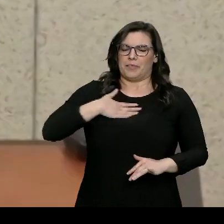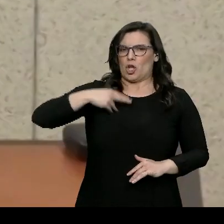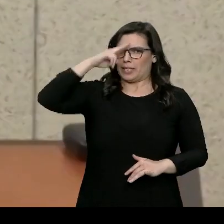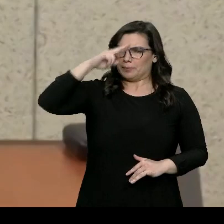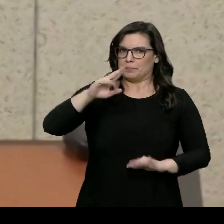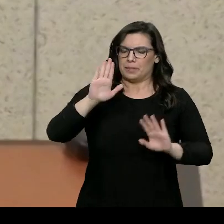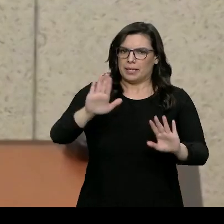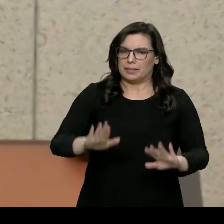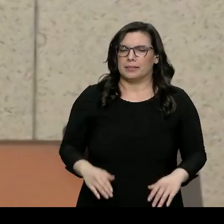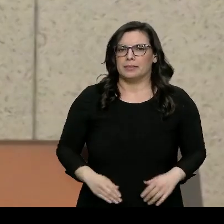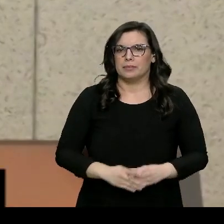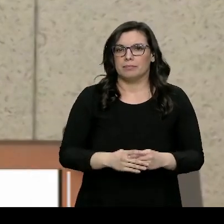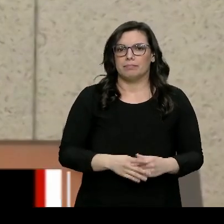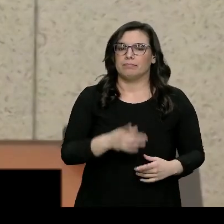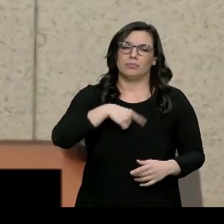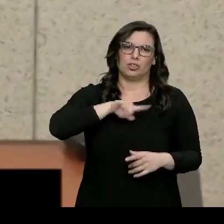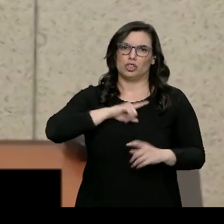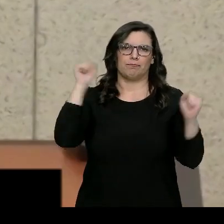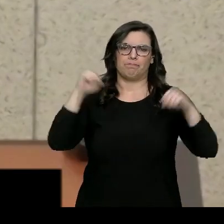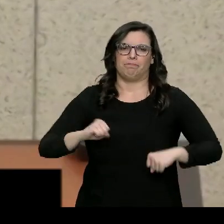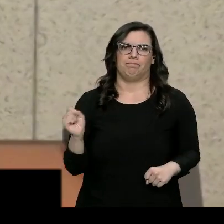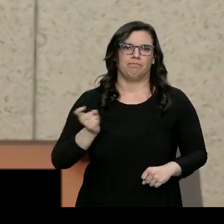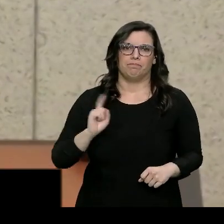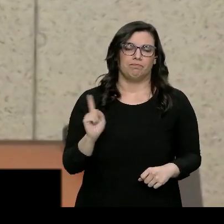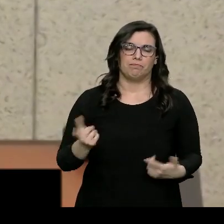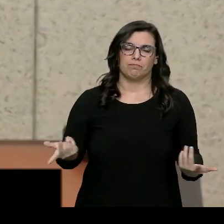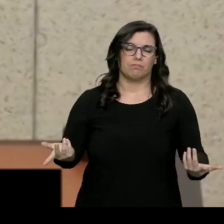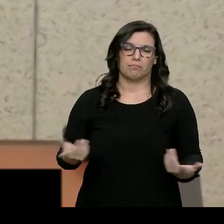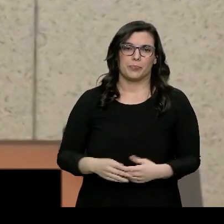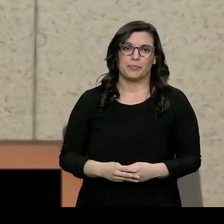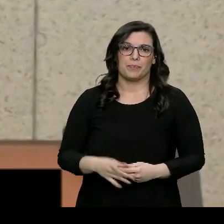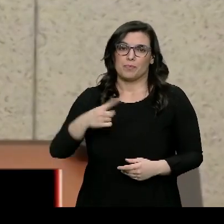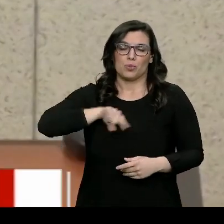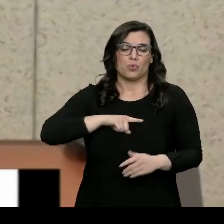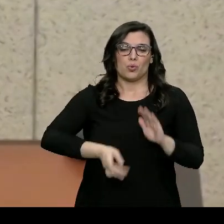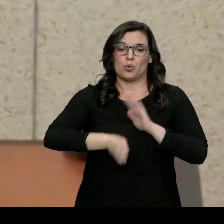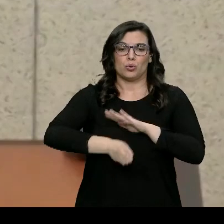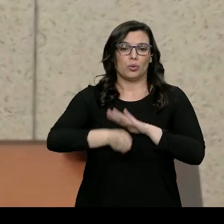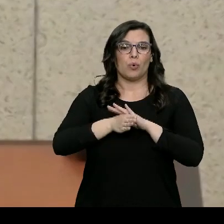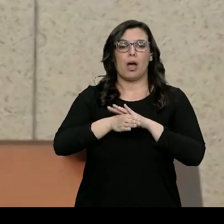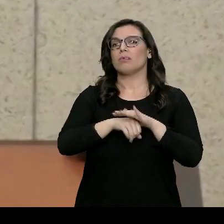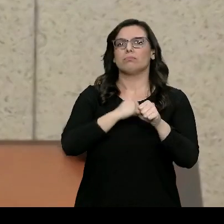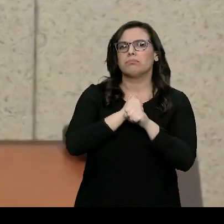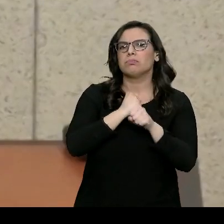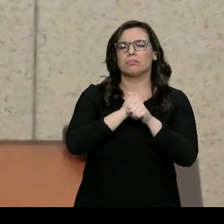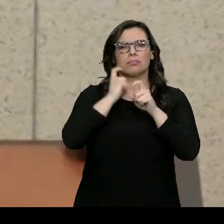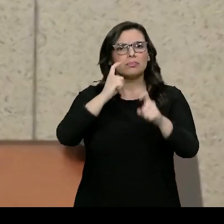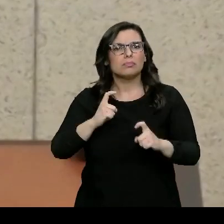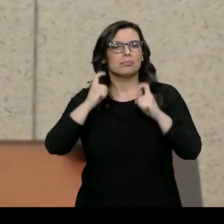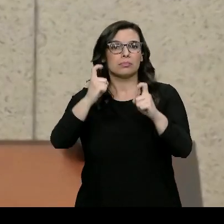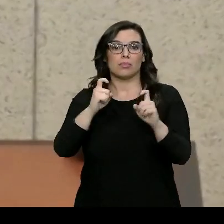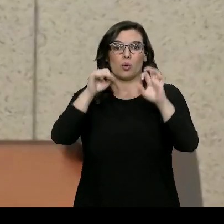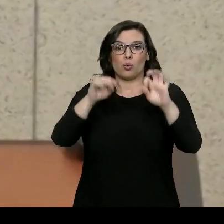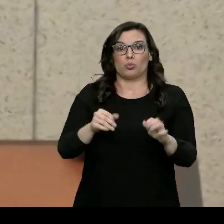expresión. Nosotros no compartimos en absoluto y vamos a seguir trabajando. Estamos en los